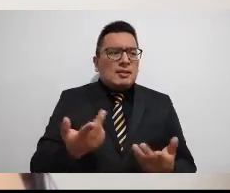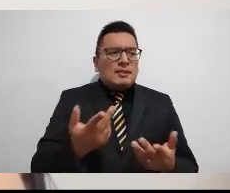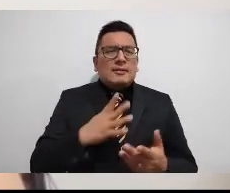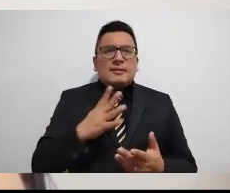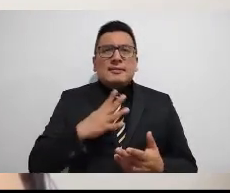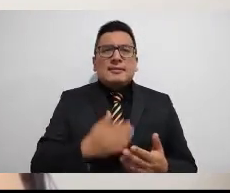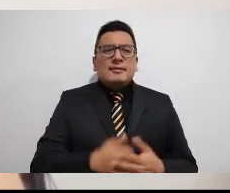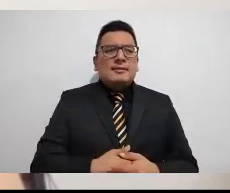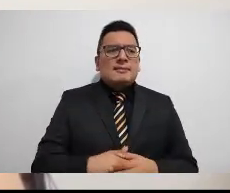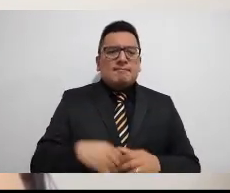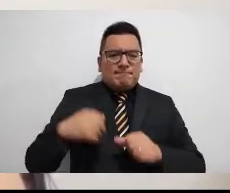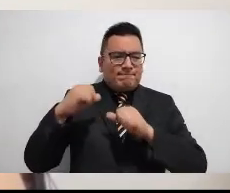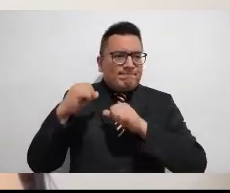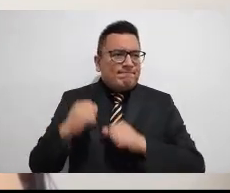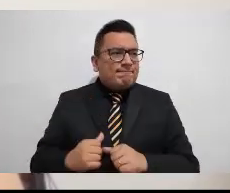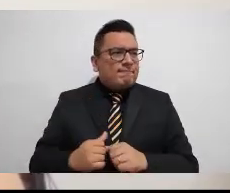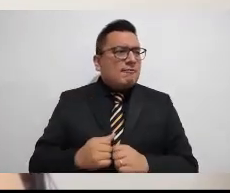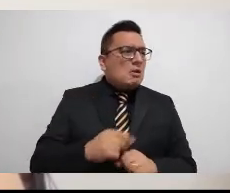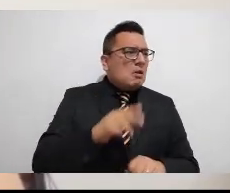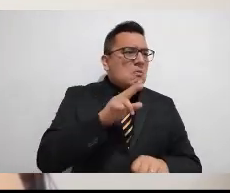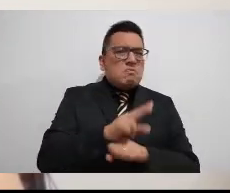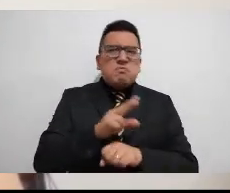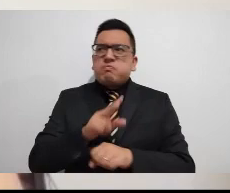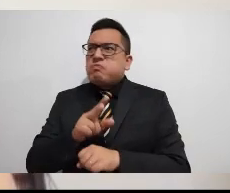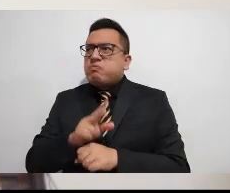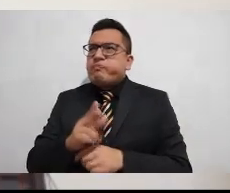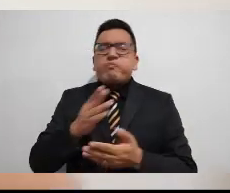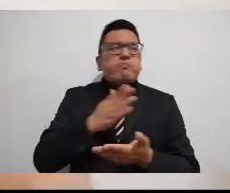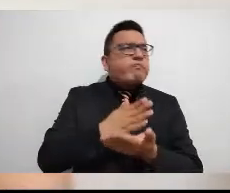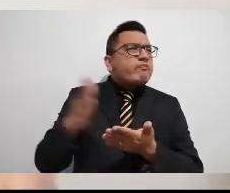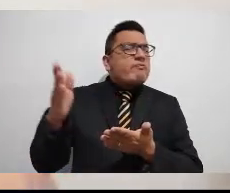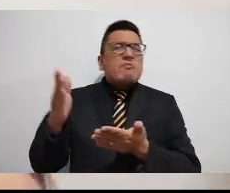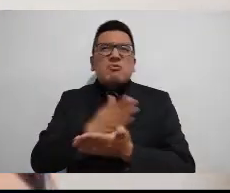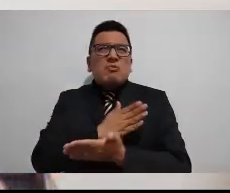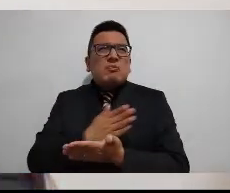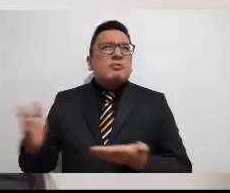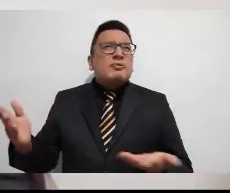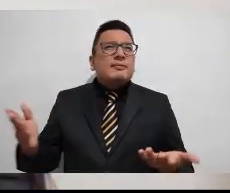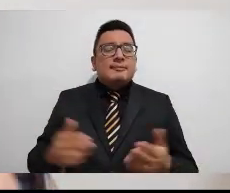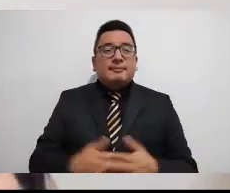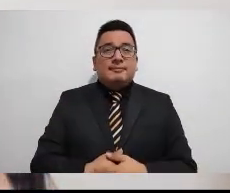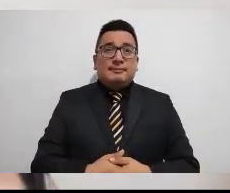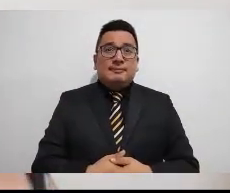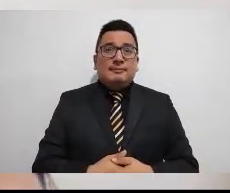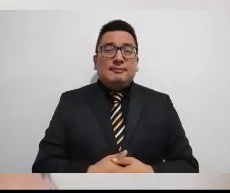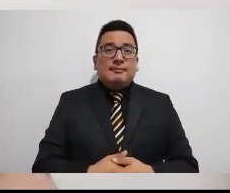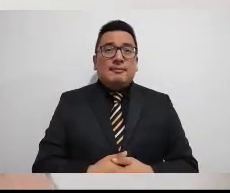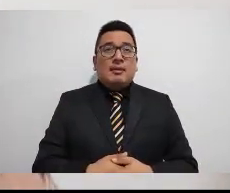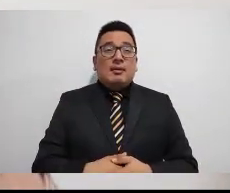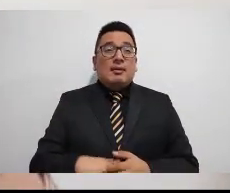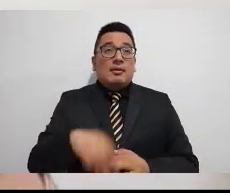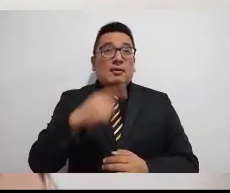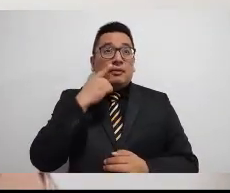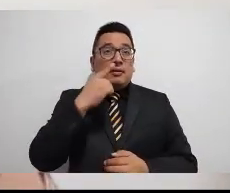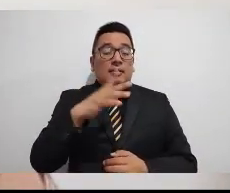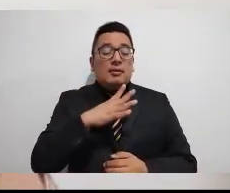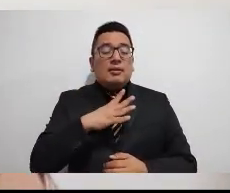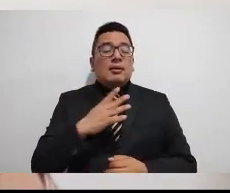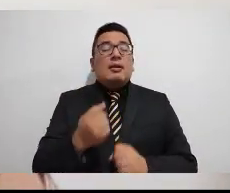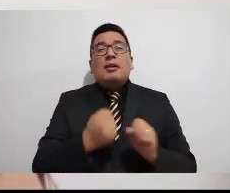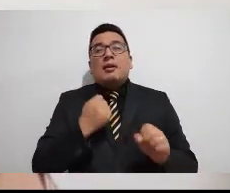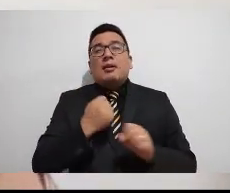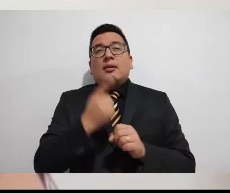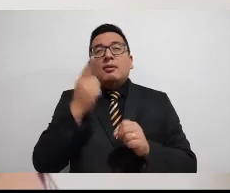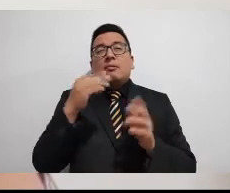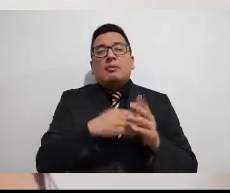el ejercicio de la autoridad o por otras razones que no tenían que ver necesariamente con el tono de piel. Durante el siglo XIX y durante el siglo